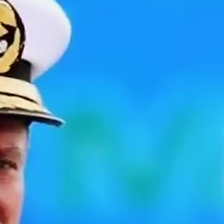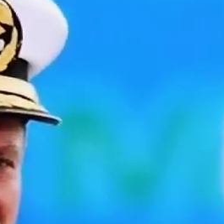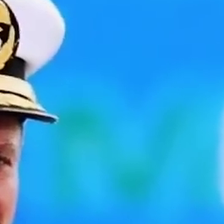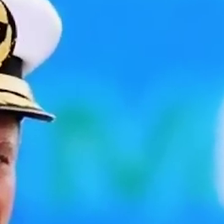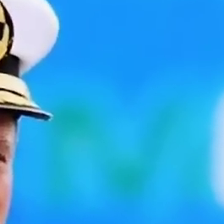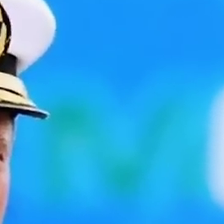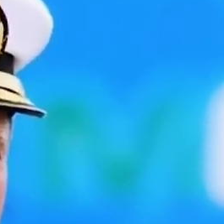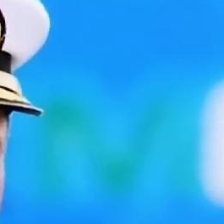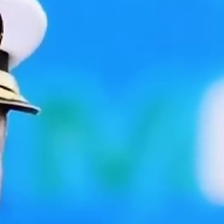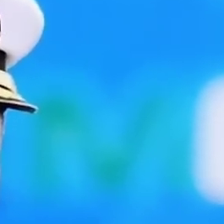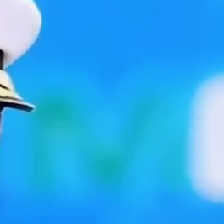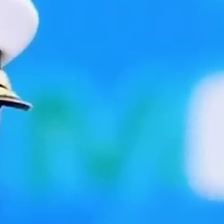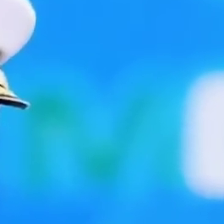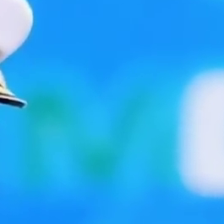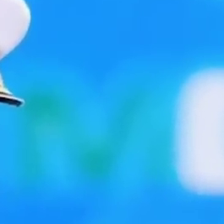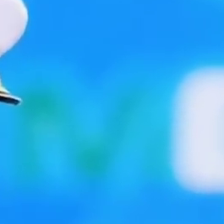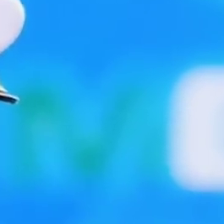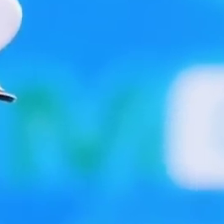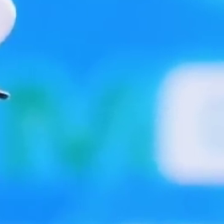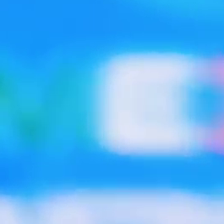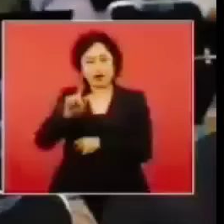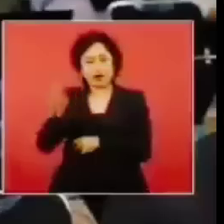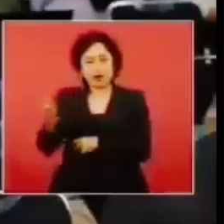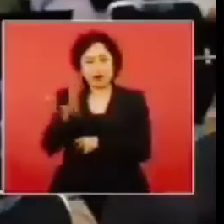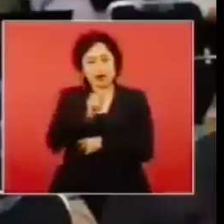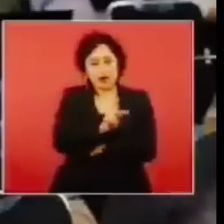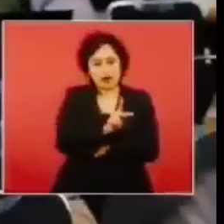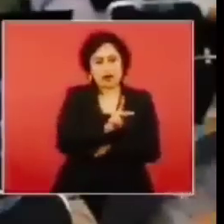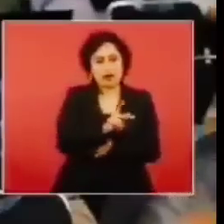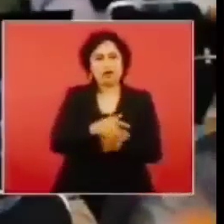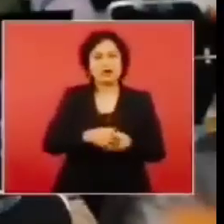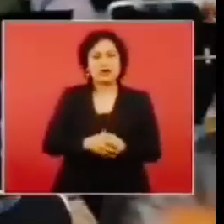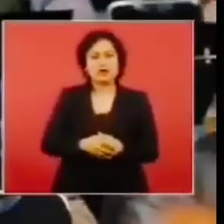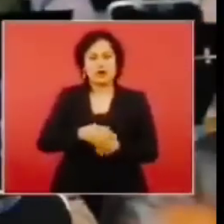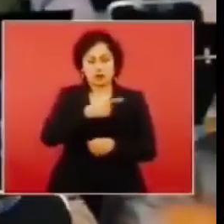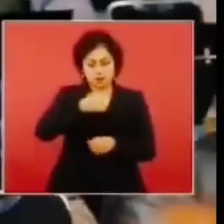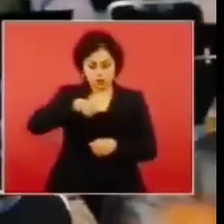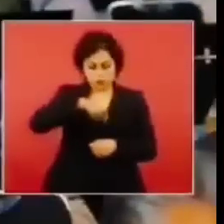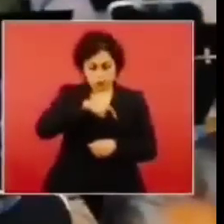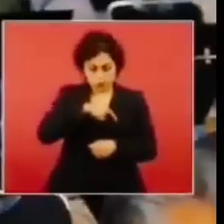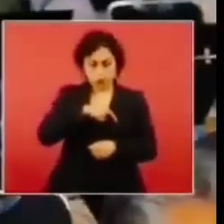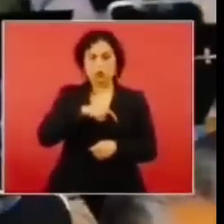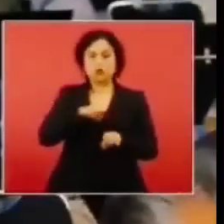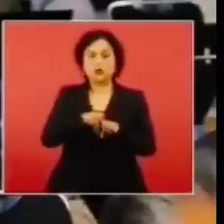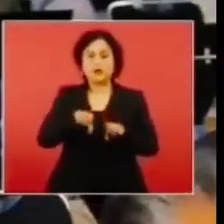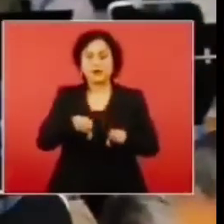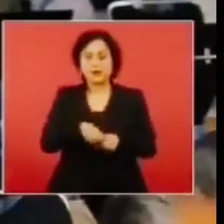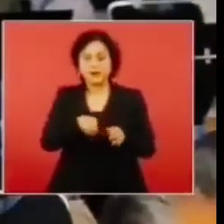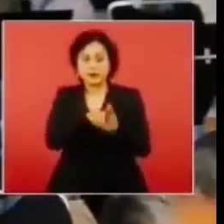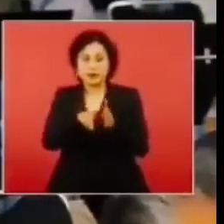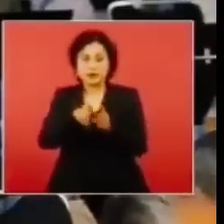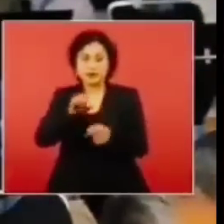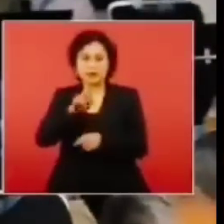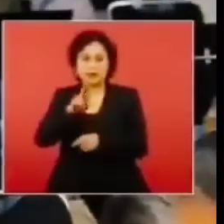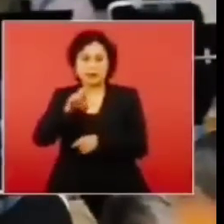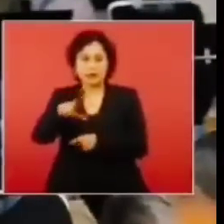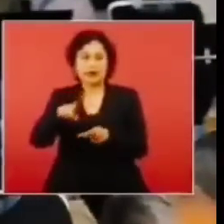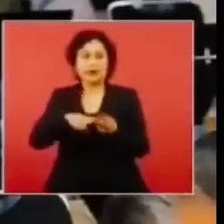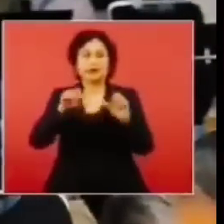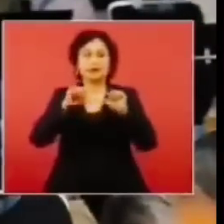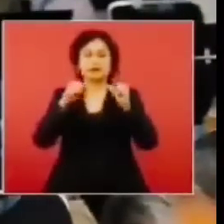vamos a ver el tremendo oso de este chayotero el liberal Metropolitano asociación de doctores